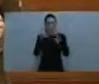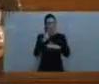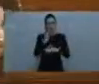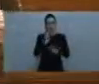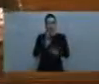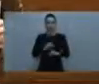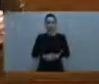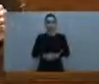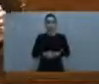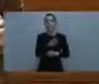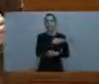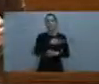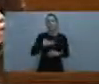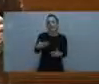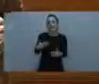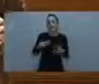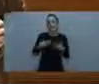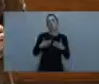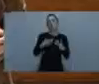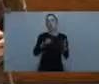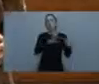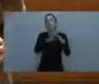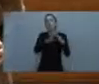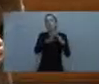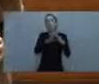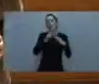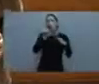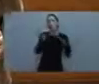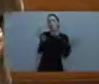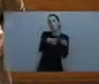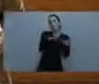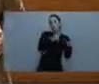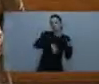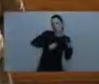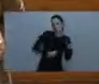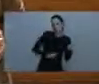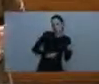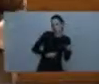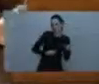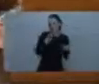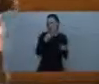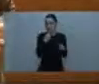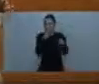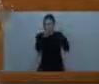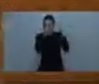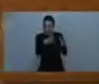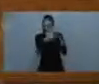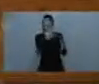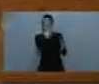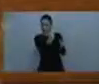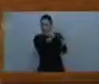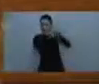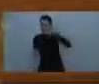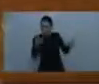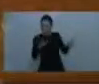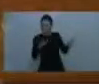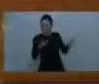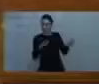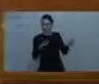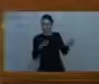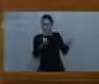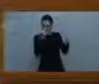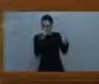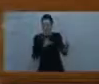Quiero tener una alianza con Podemos. Dijo, ¿le queda a usted claro? Enfatizando. Y bueno, pues como nos quedó muy claro, y a